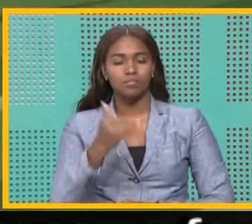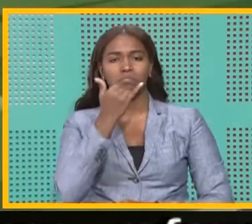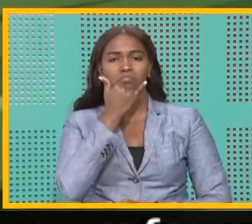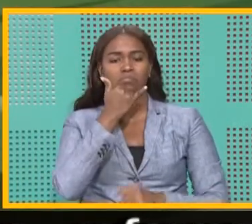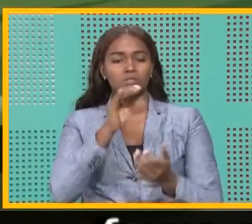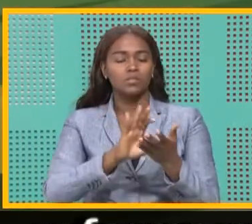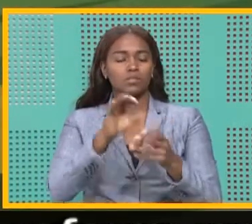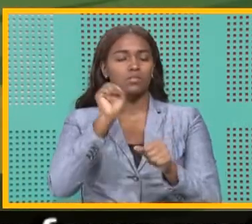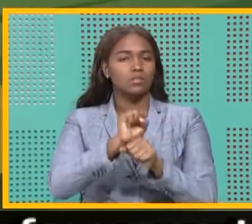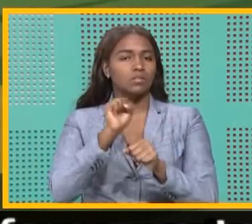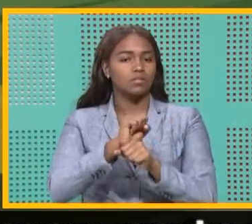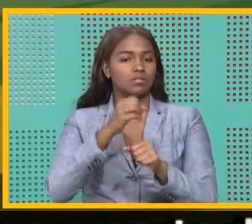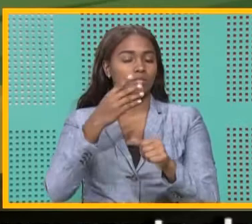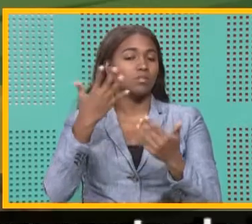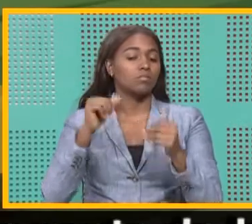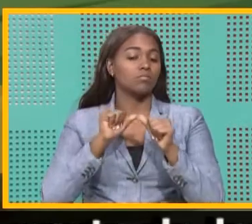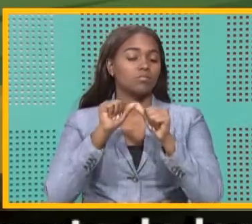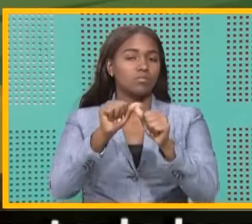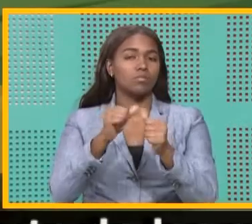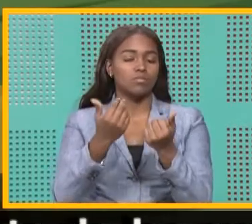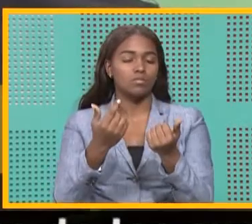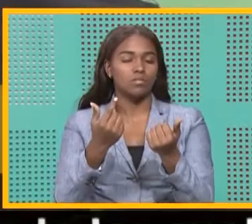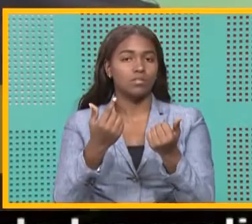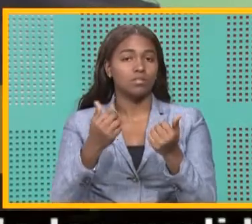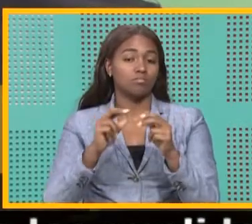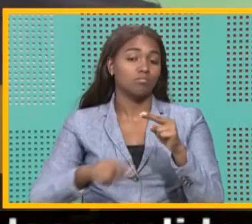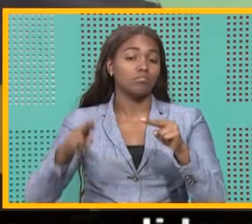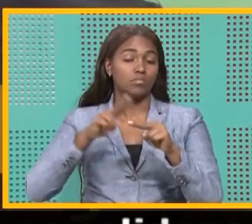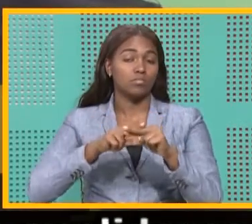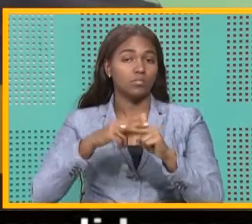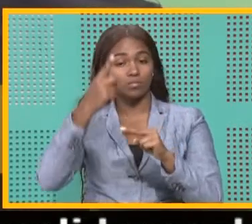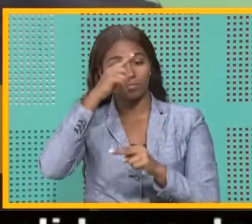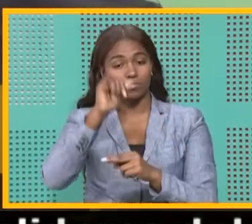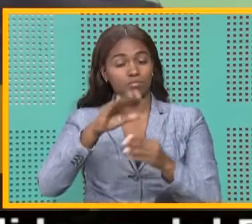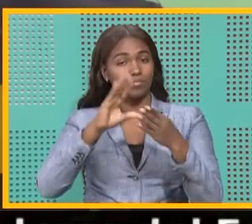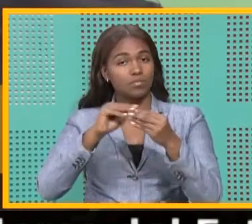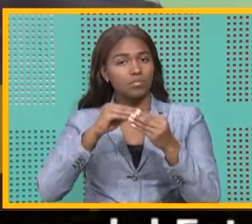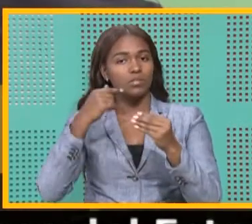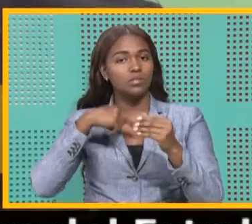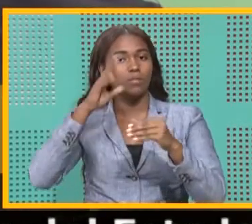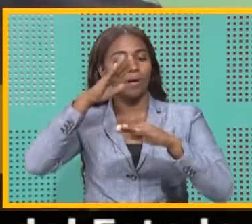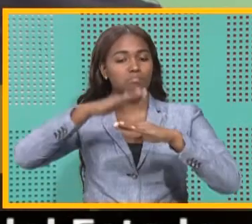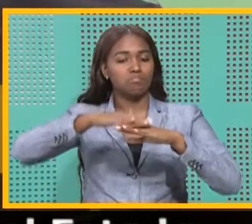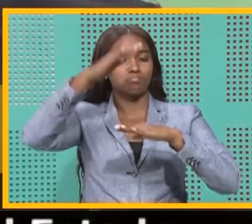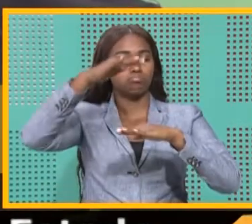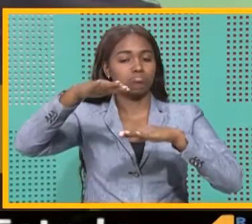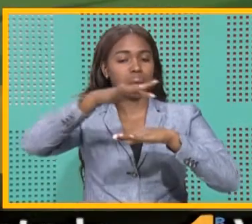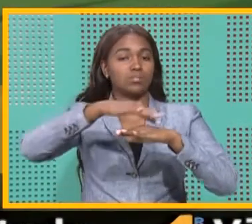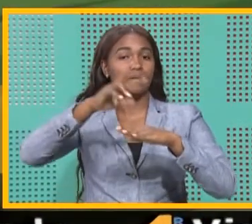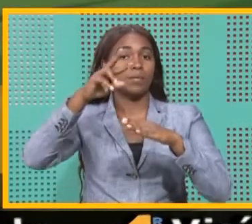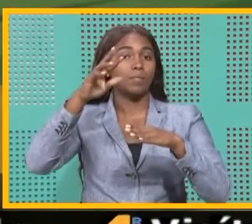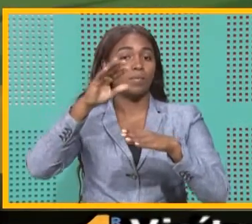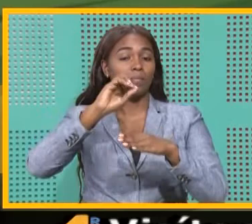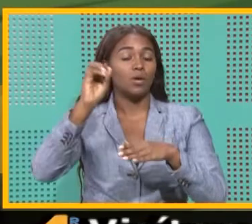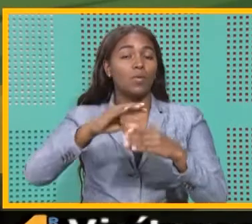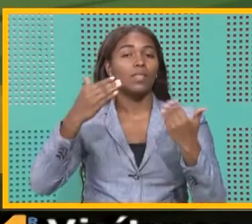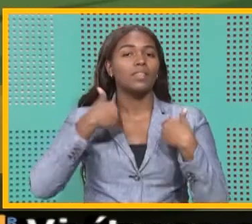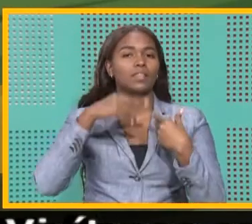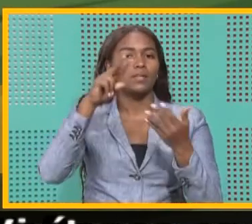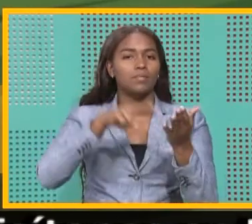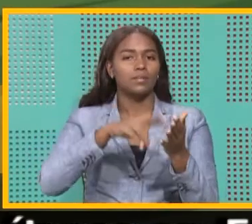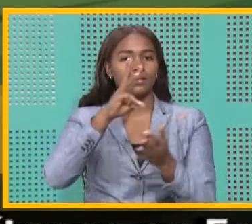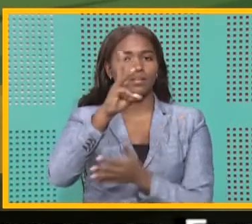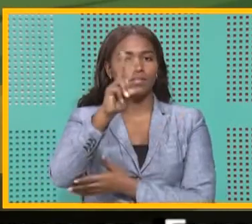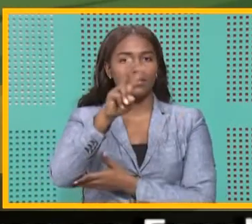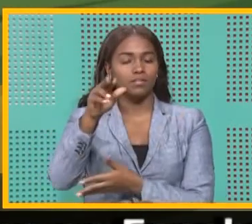extranjera? Que ha seguido creciendo y, como te decía, nos vamos a colocar por encima del promedio de los 2.622